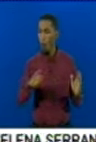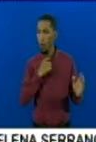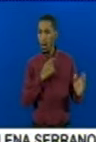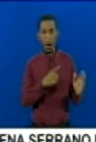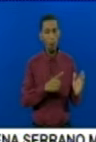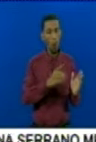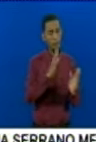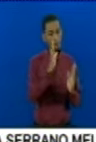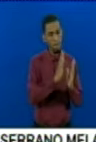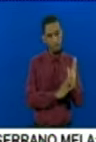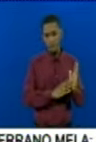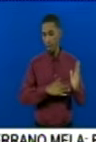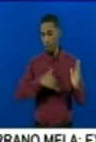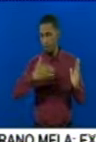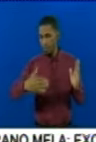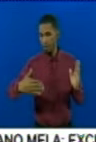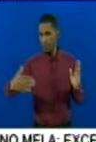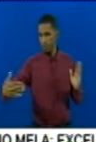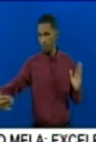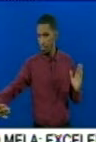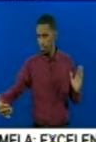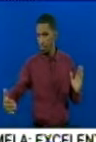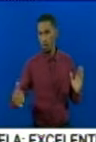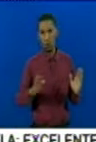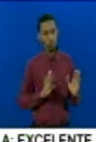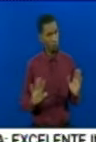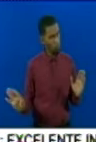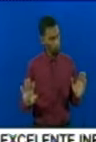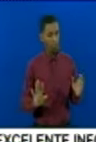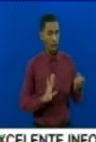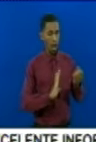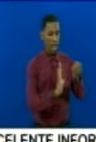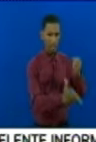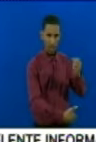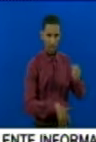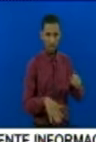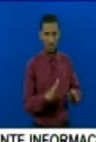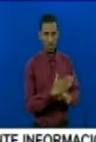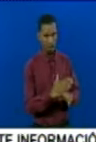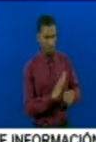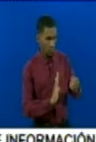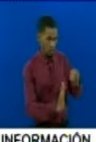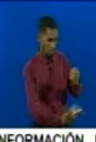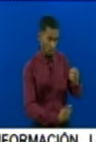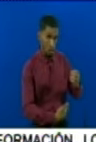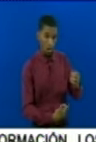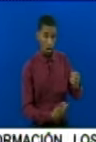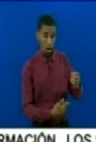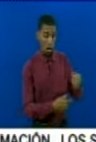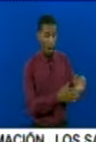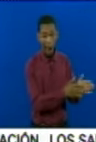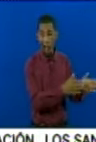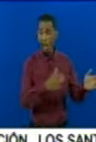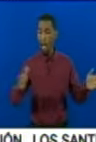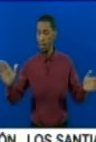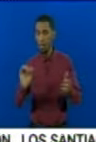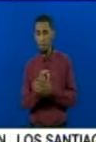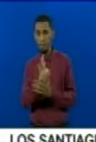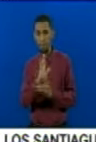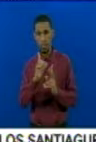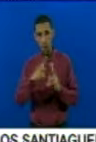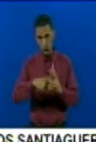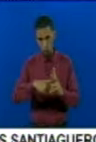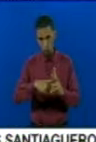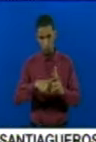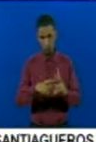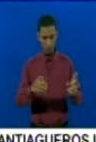que la zafra realmente, la campaña de la zafra, llega hasta inicios del mes de mayo. Ya, perfecto. Son los